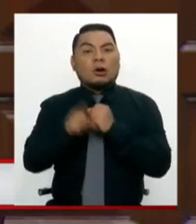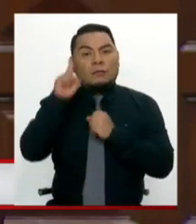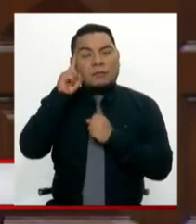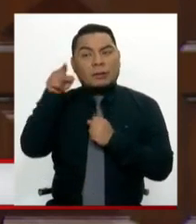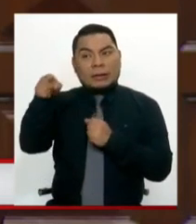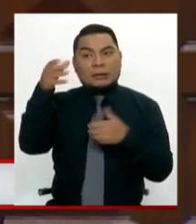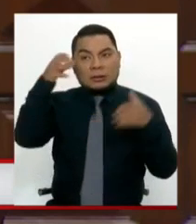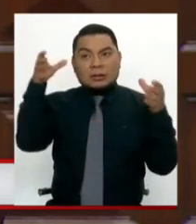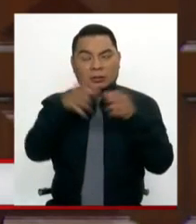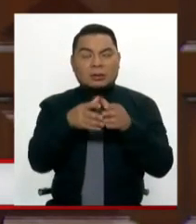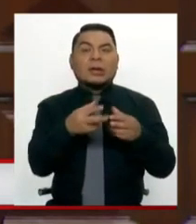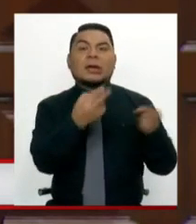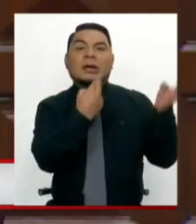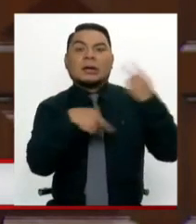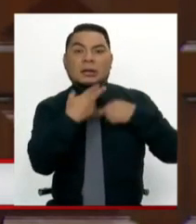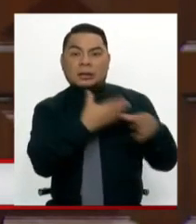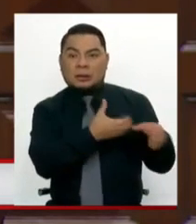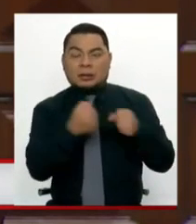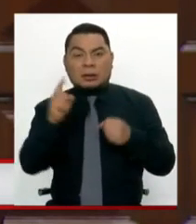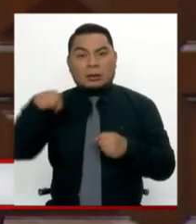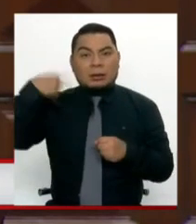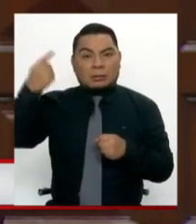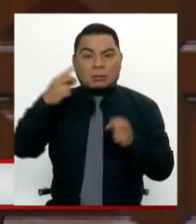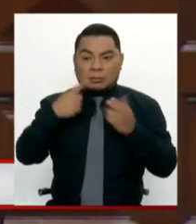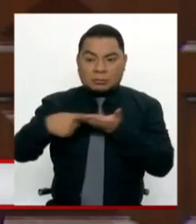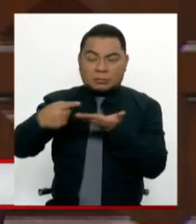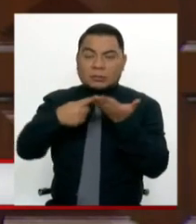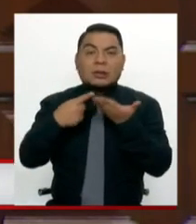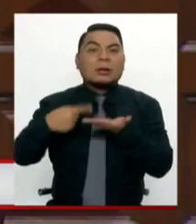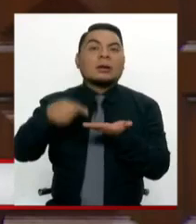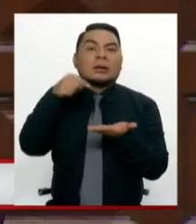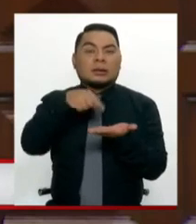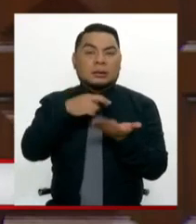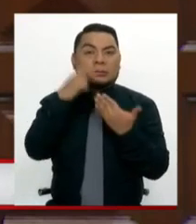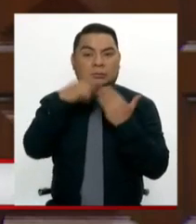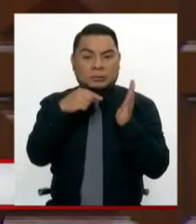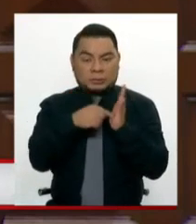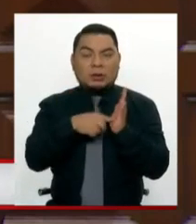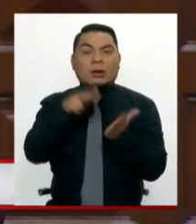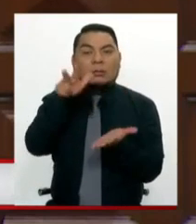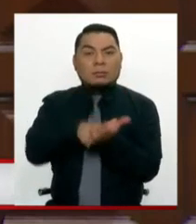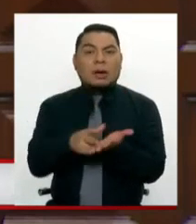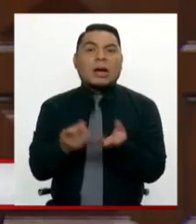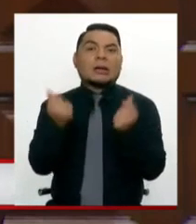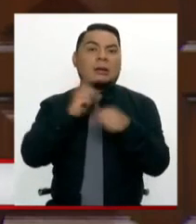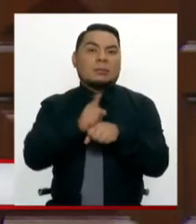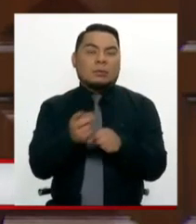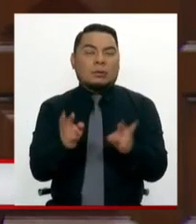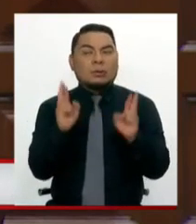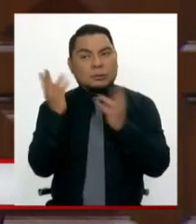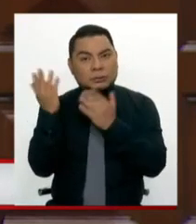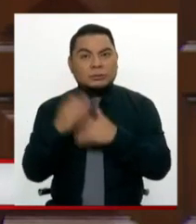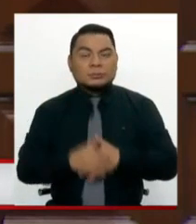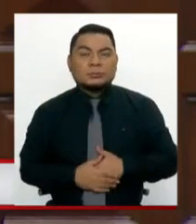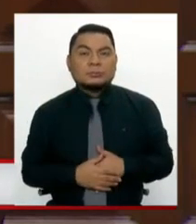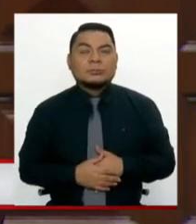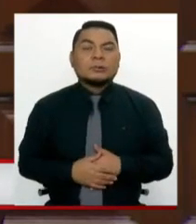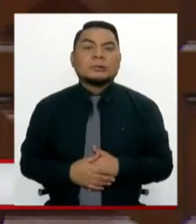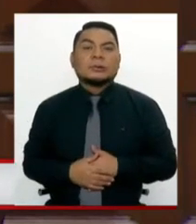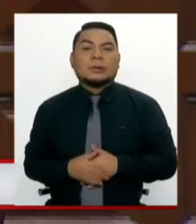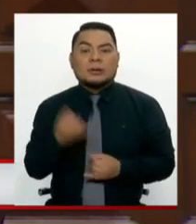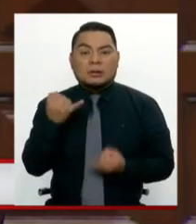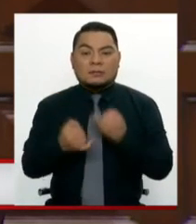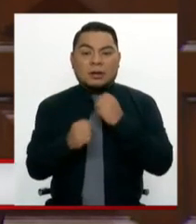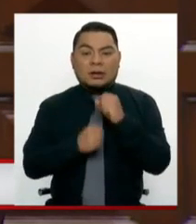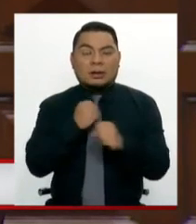Congreso retomará en la próxima legislatura el debate que permita una pronta aprobación. A fines del